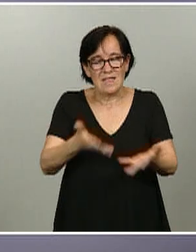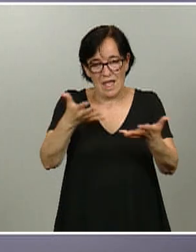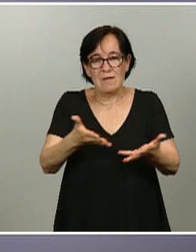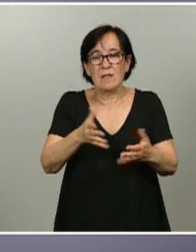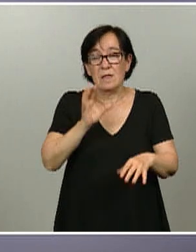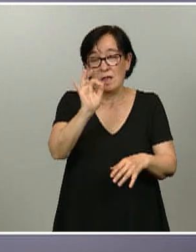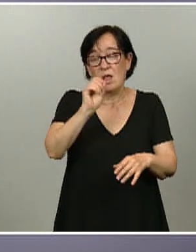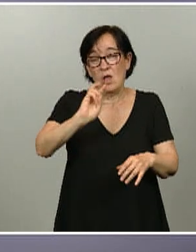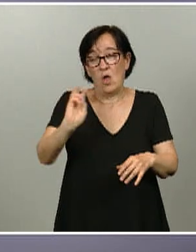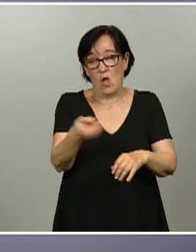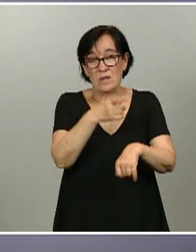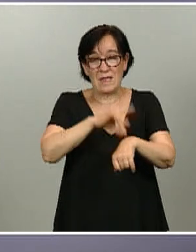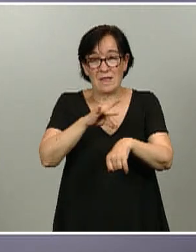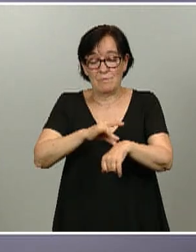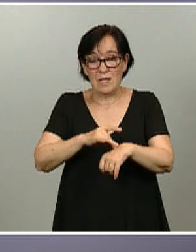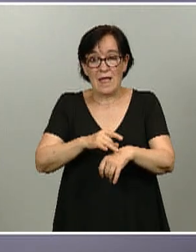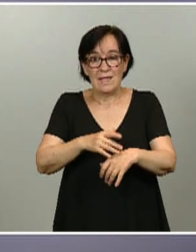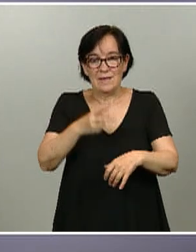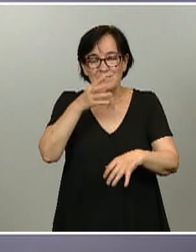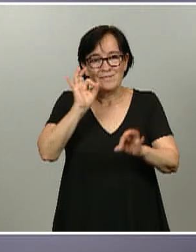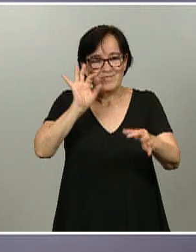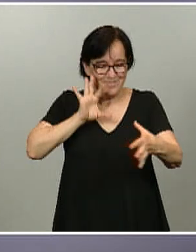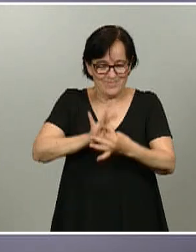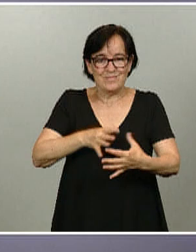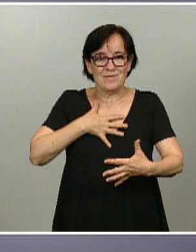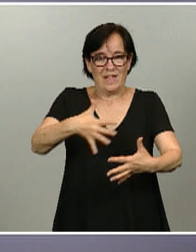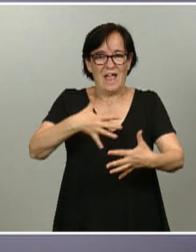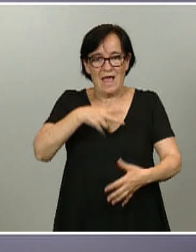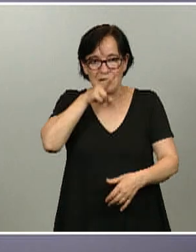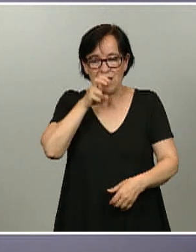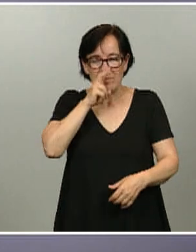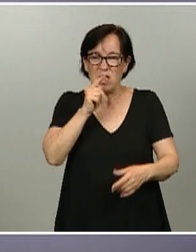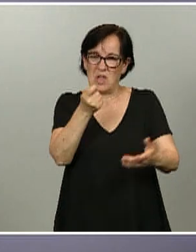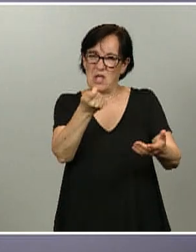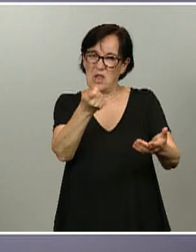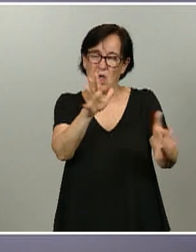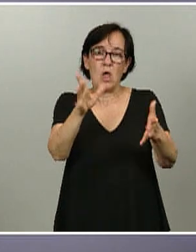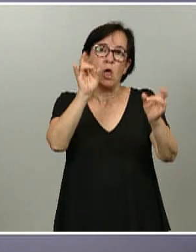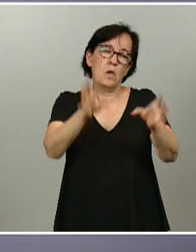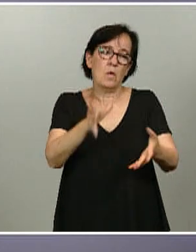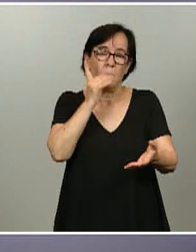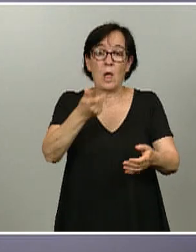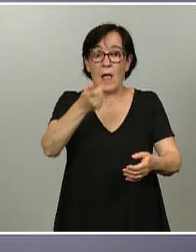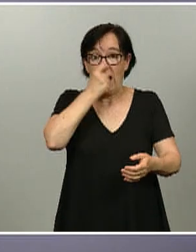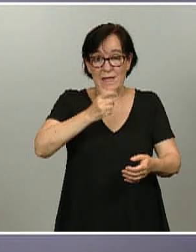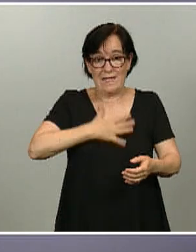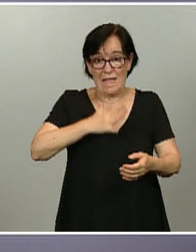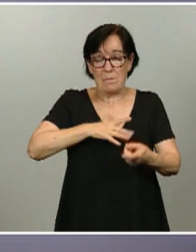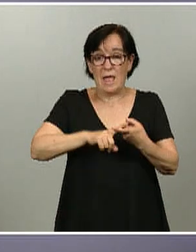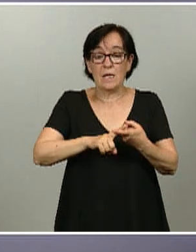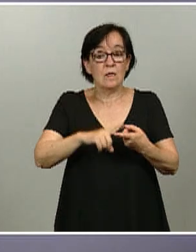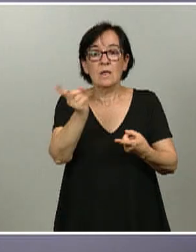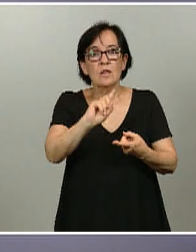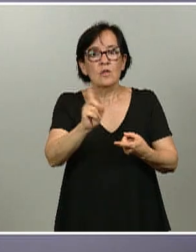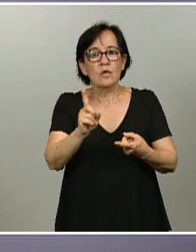enfermedades respiratorias, que no son iguales, pero que se parecen en algunos aspectos, como la gripe, por ejemplo, tampoco producen cuadros